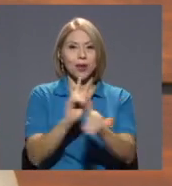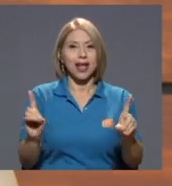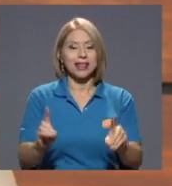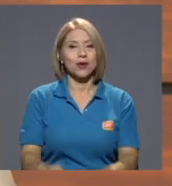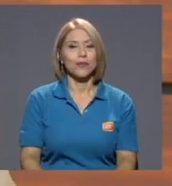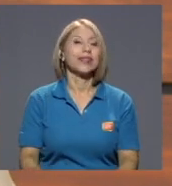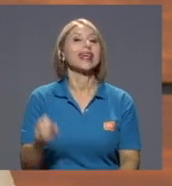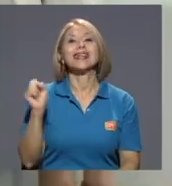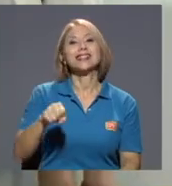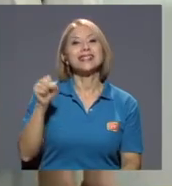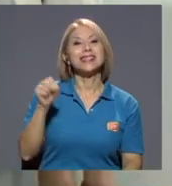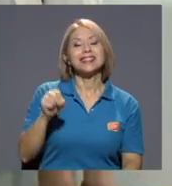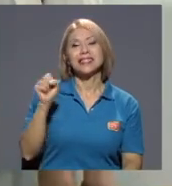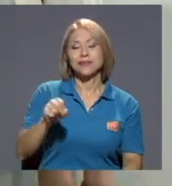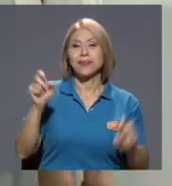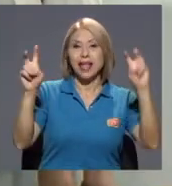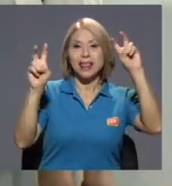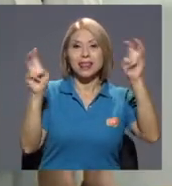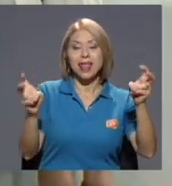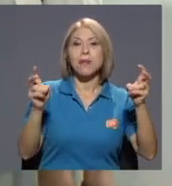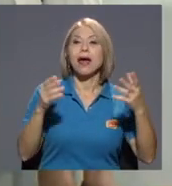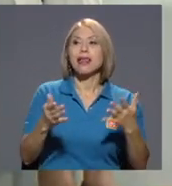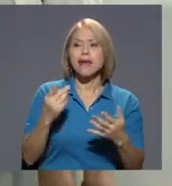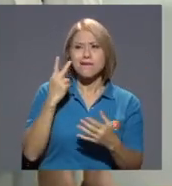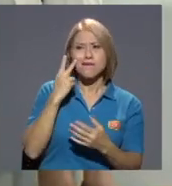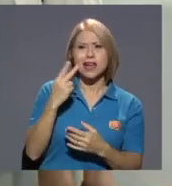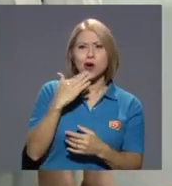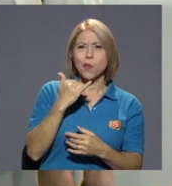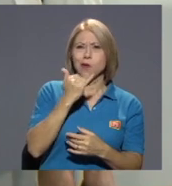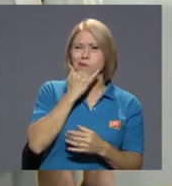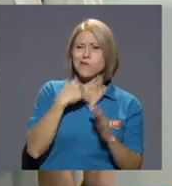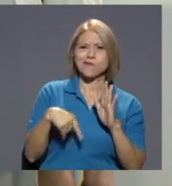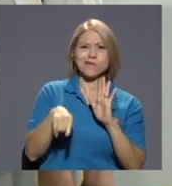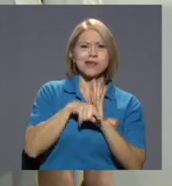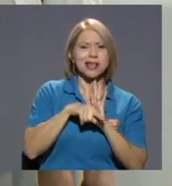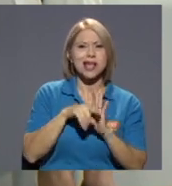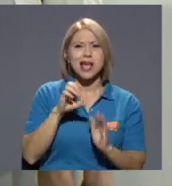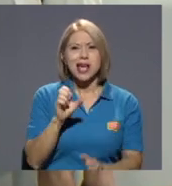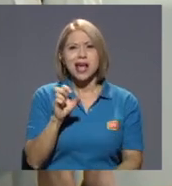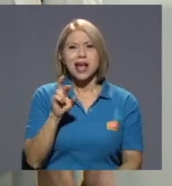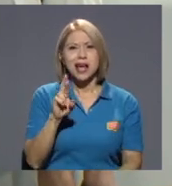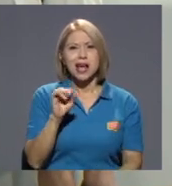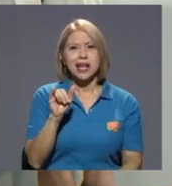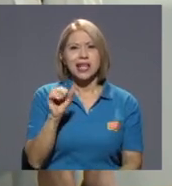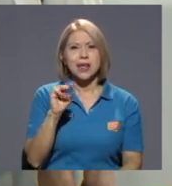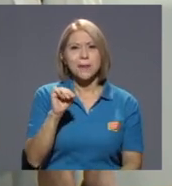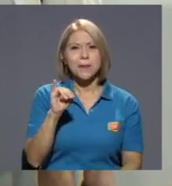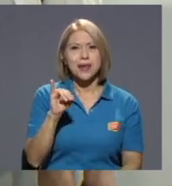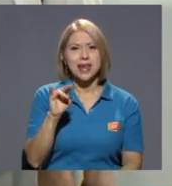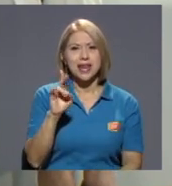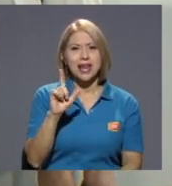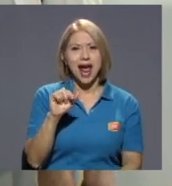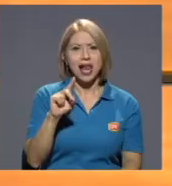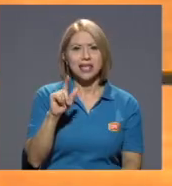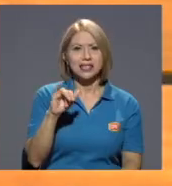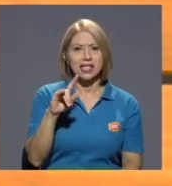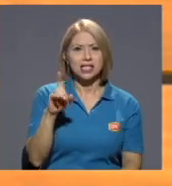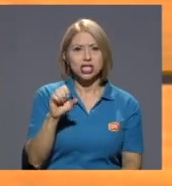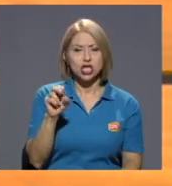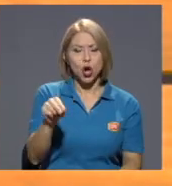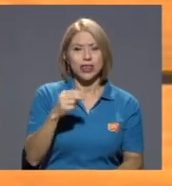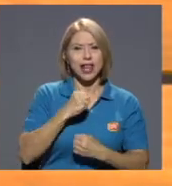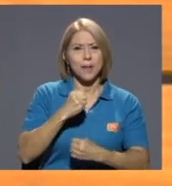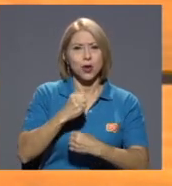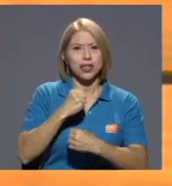de la protesta me parece que es uno de los puntos más importantes porque aquí dentro de la uv eso es cosas conocidas ya lo hemos vivido durante muchos años verdad